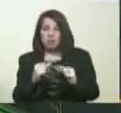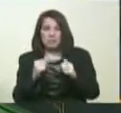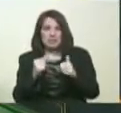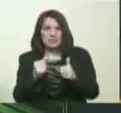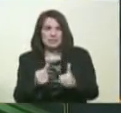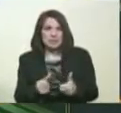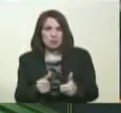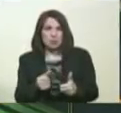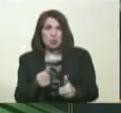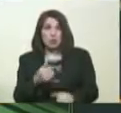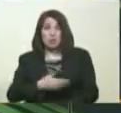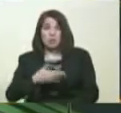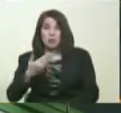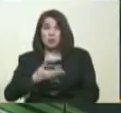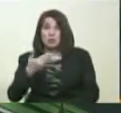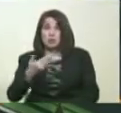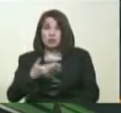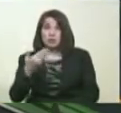Es importante,